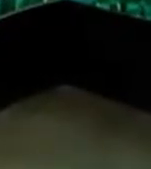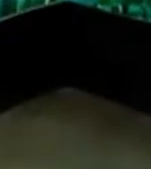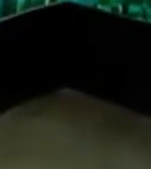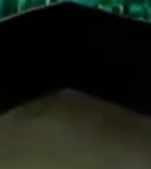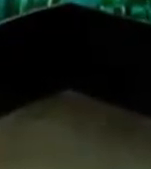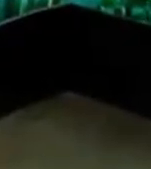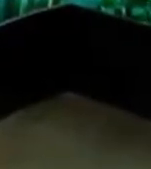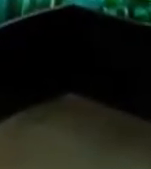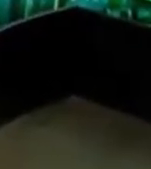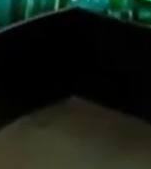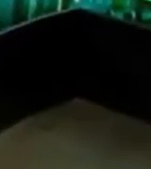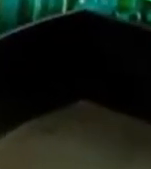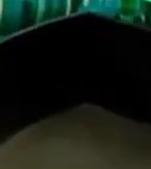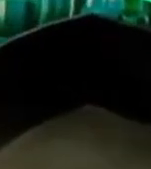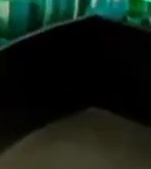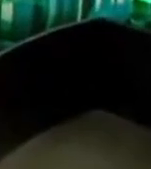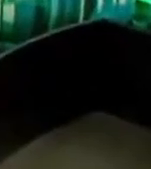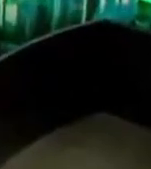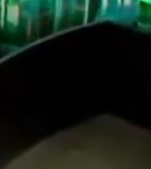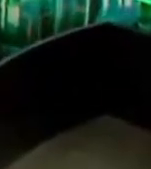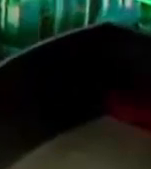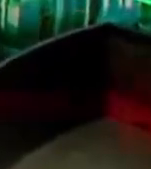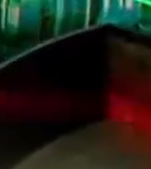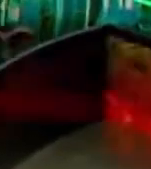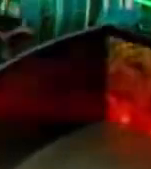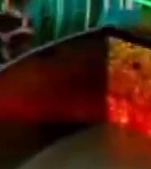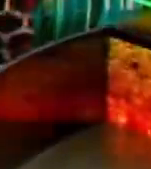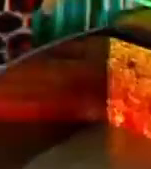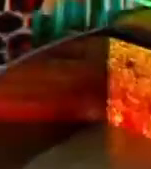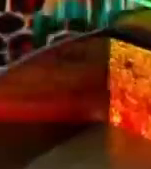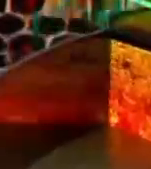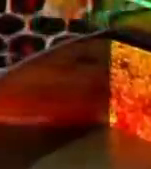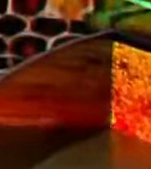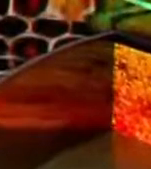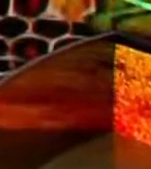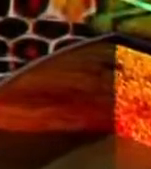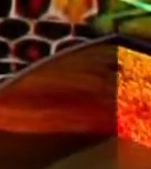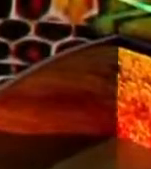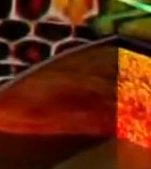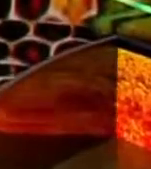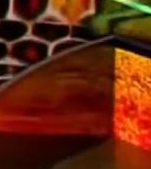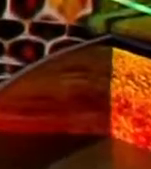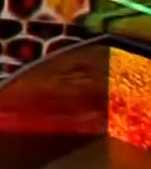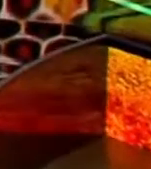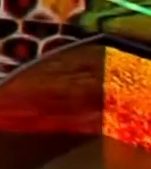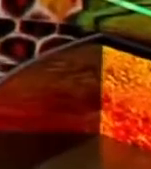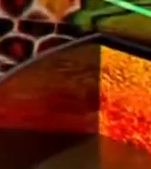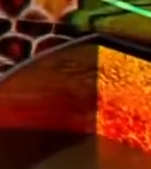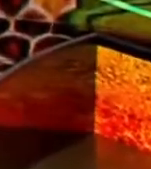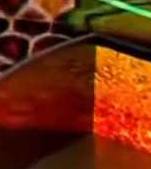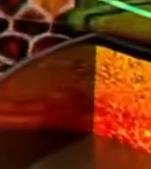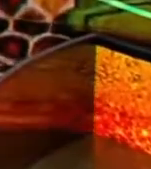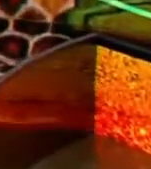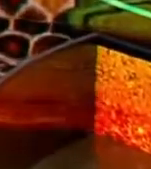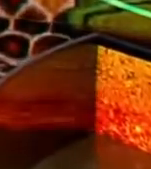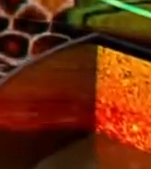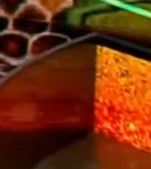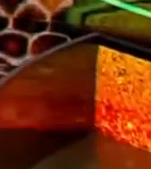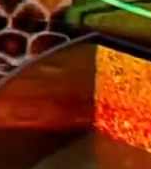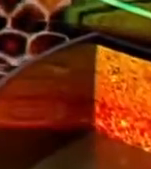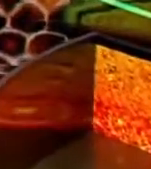Qué bello y emocionante ese trabajo realizado justamente por Paloma Ávila en conjunto con Estefan